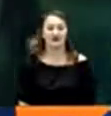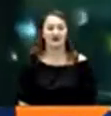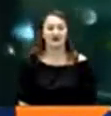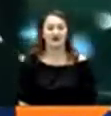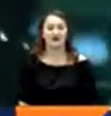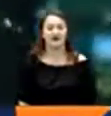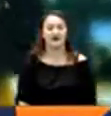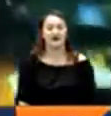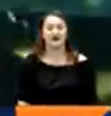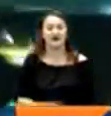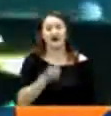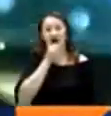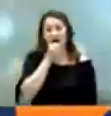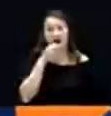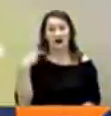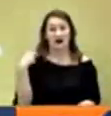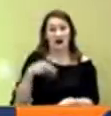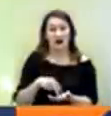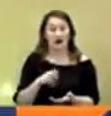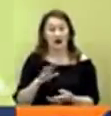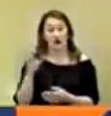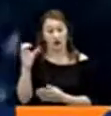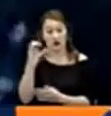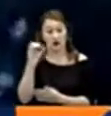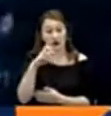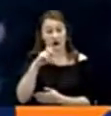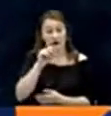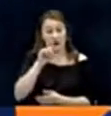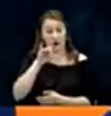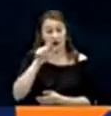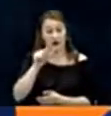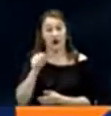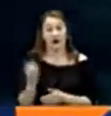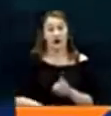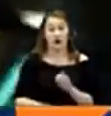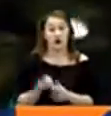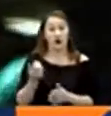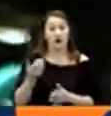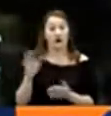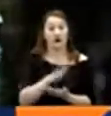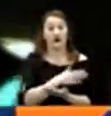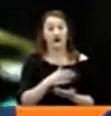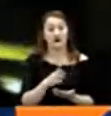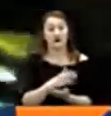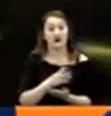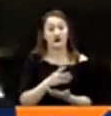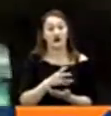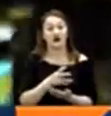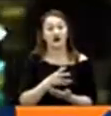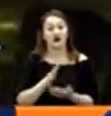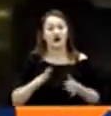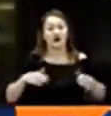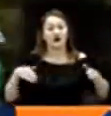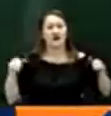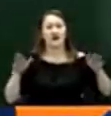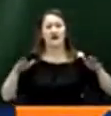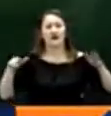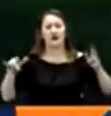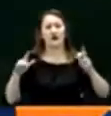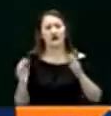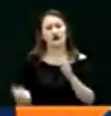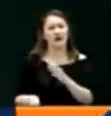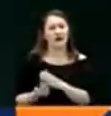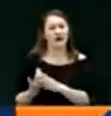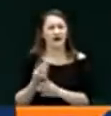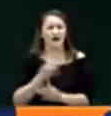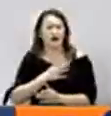La cantautora colombiana Paula Arenas estrenó su nuevo sencillo Volando Bajito. Con su sonido moderno y un poco de